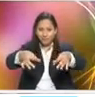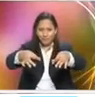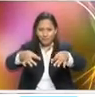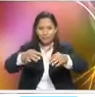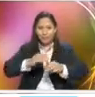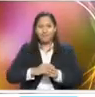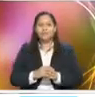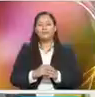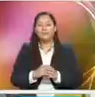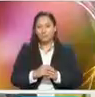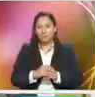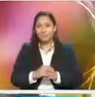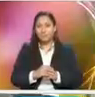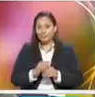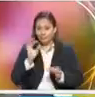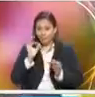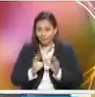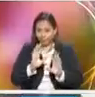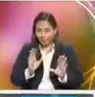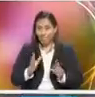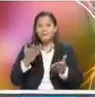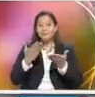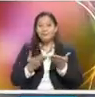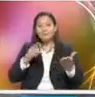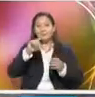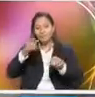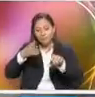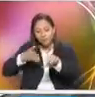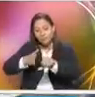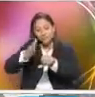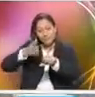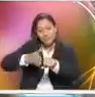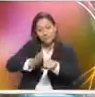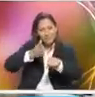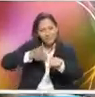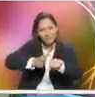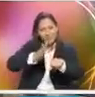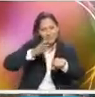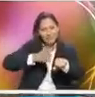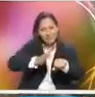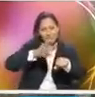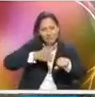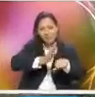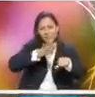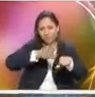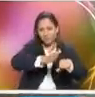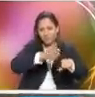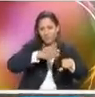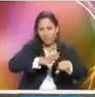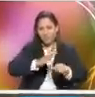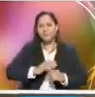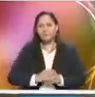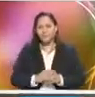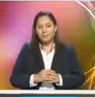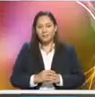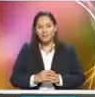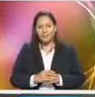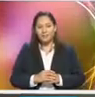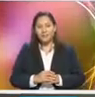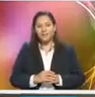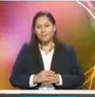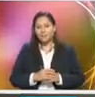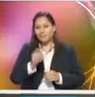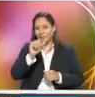bien. las enrollamos Ahí está. y ya después la vamos a filetear. Filetear. Exacto. Entonces ya quedan